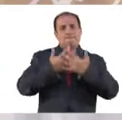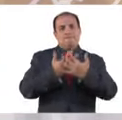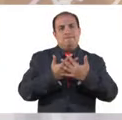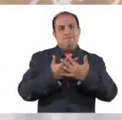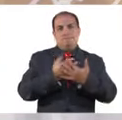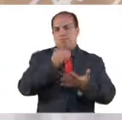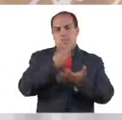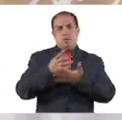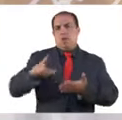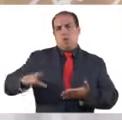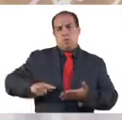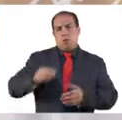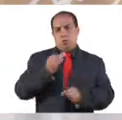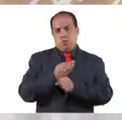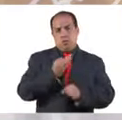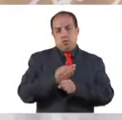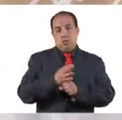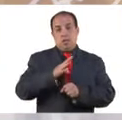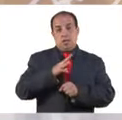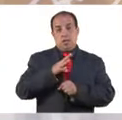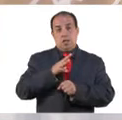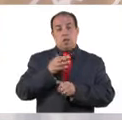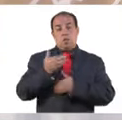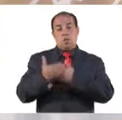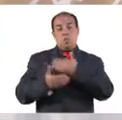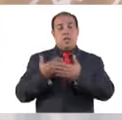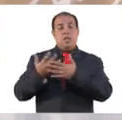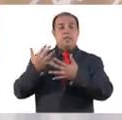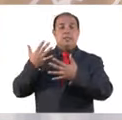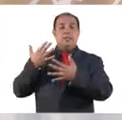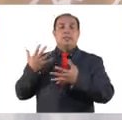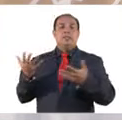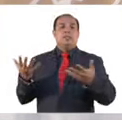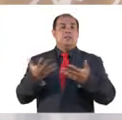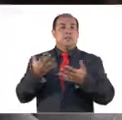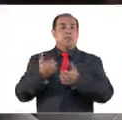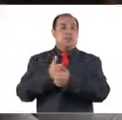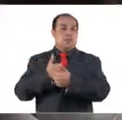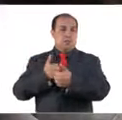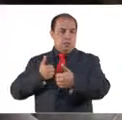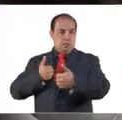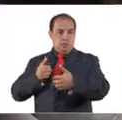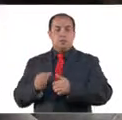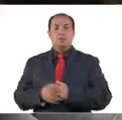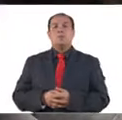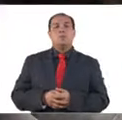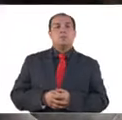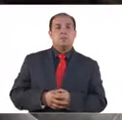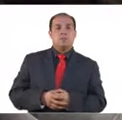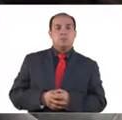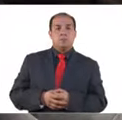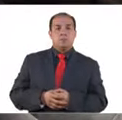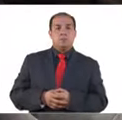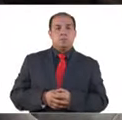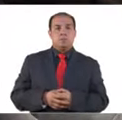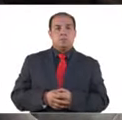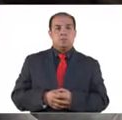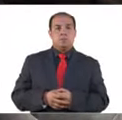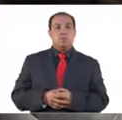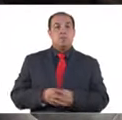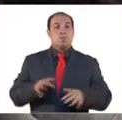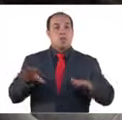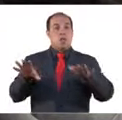gobierno, viene un proceso histórico de retrasos. Entonces, cambiamos para que